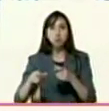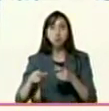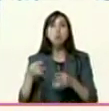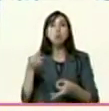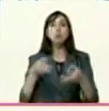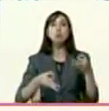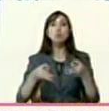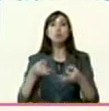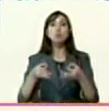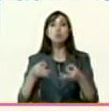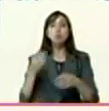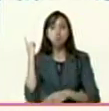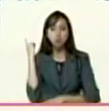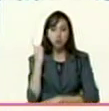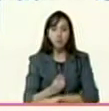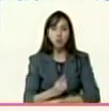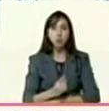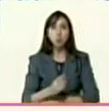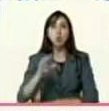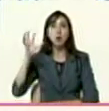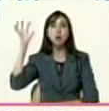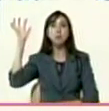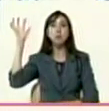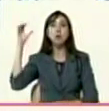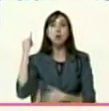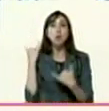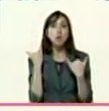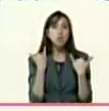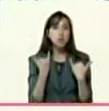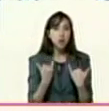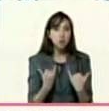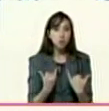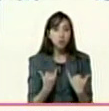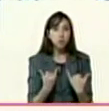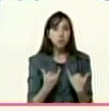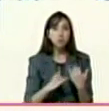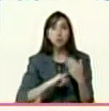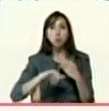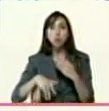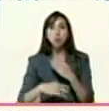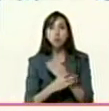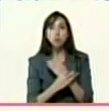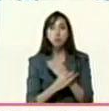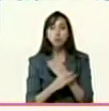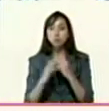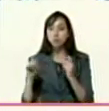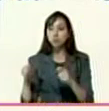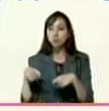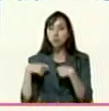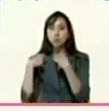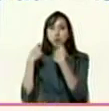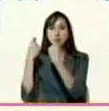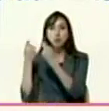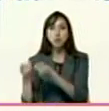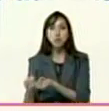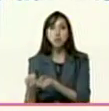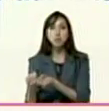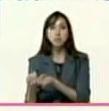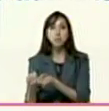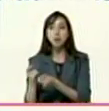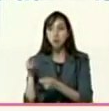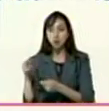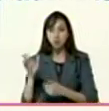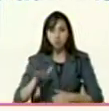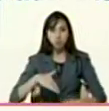y ahora el usurpador Juan Guaidó lo designa procurador para que